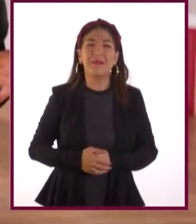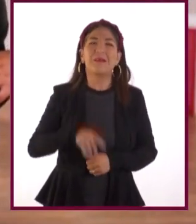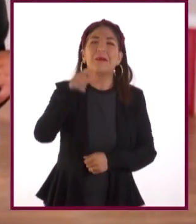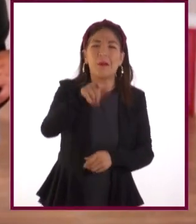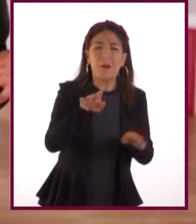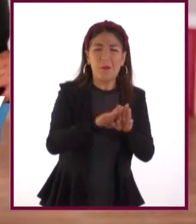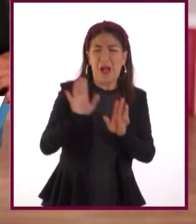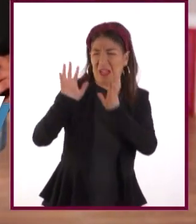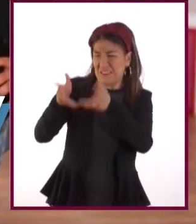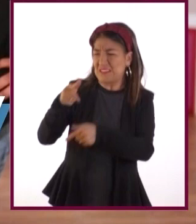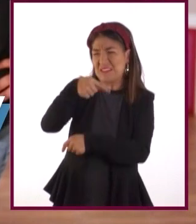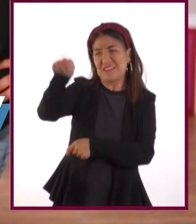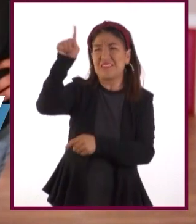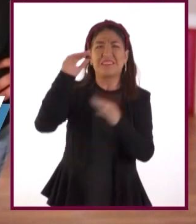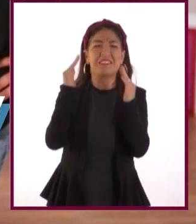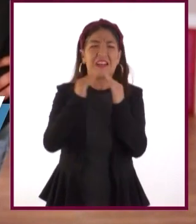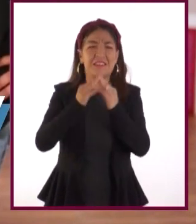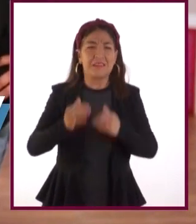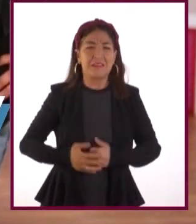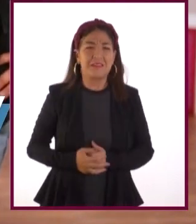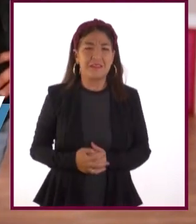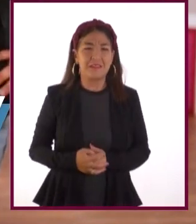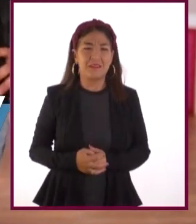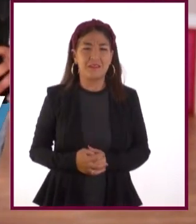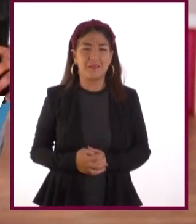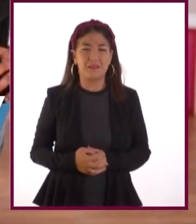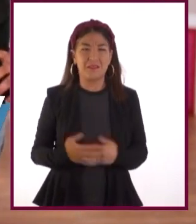pides que te dejen ir hacia tu casa? ¿Se podrá?